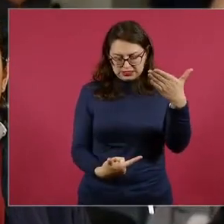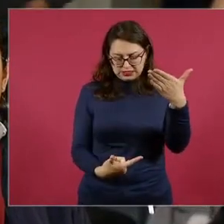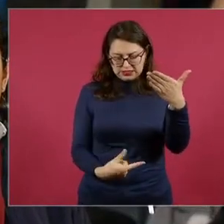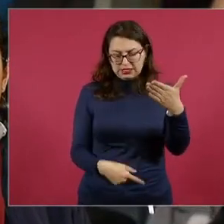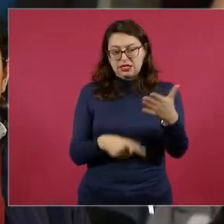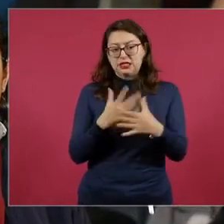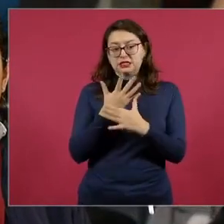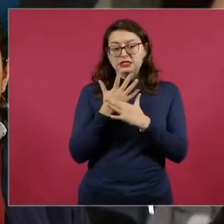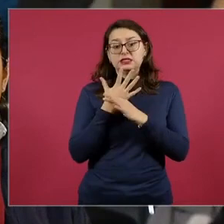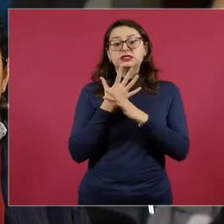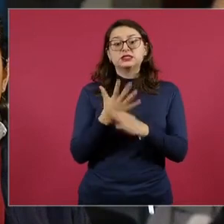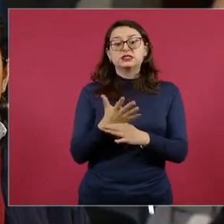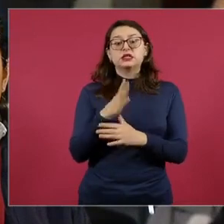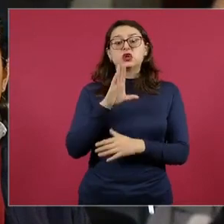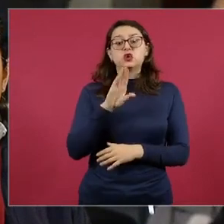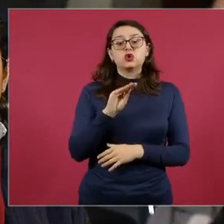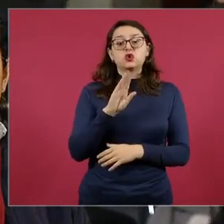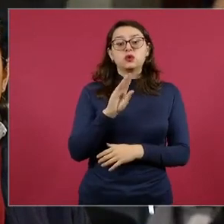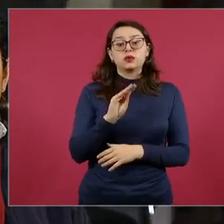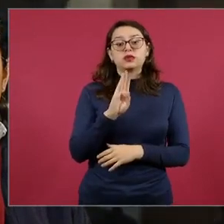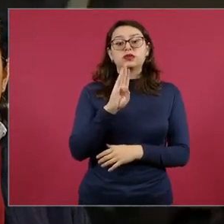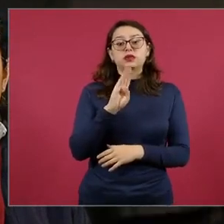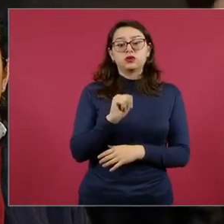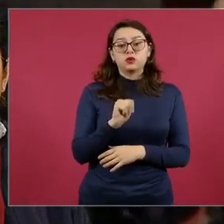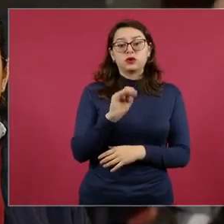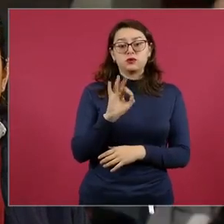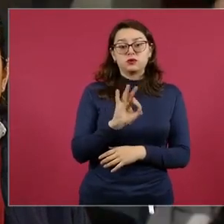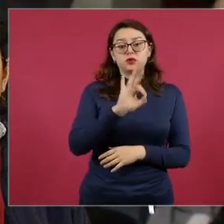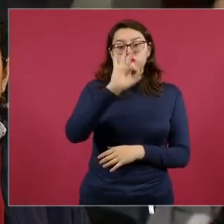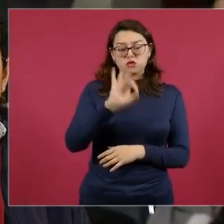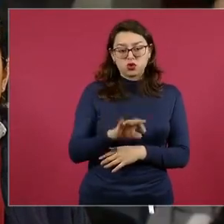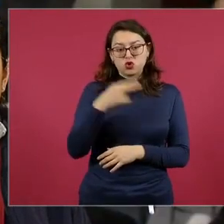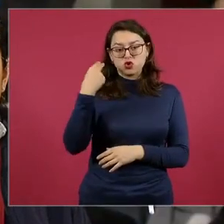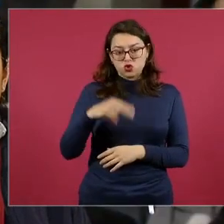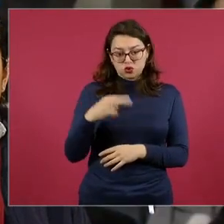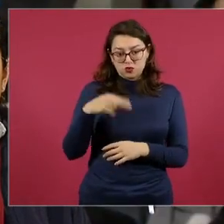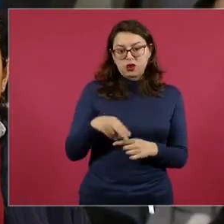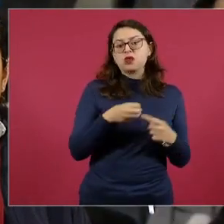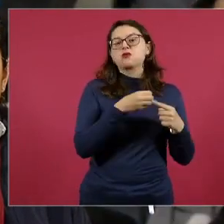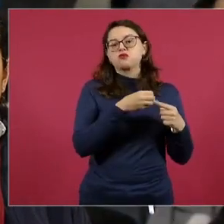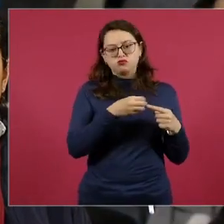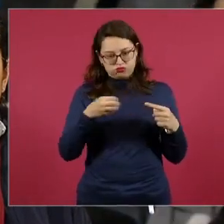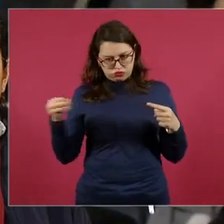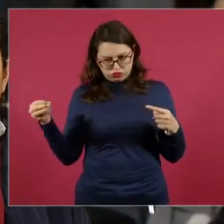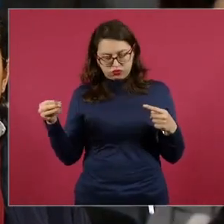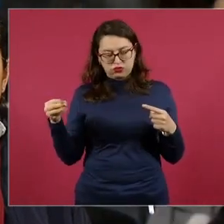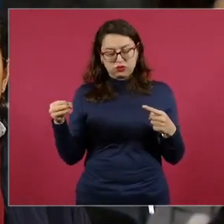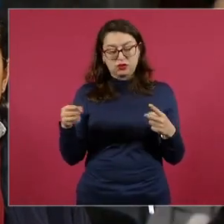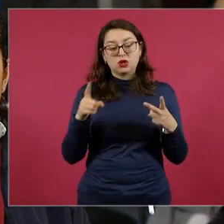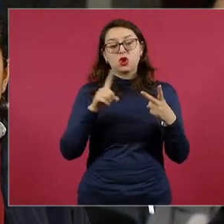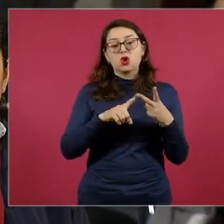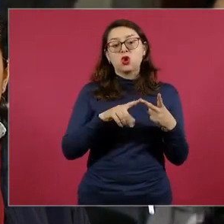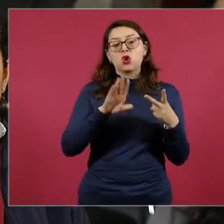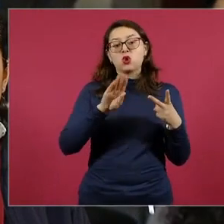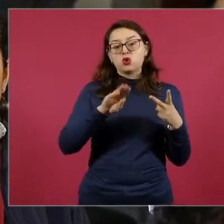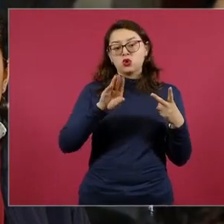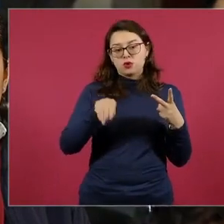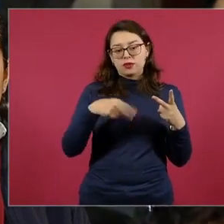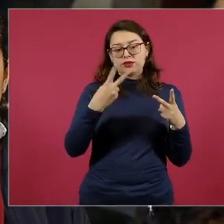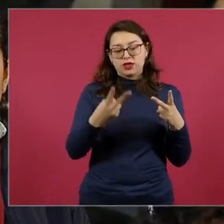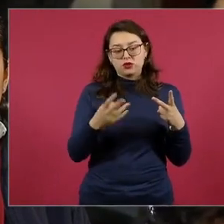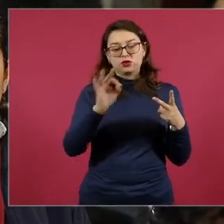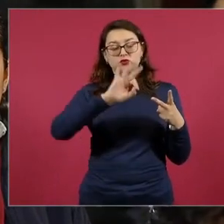que el 99% viene el nombre completo, el 92% viene el